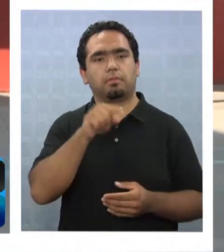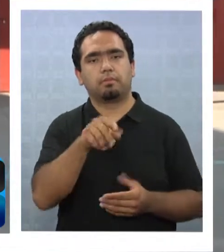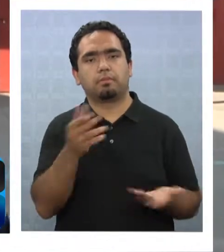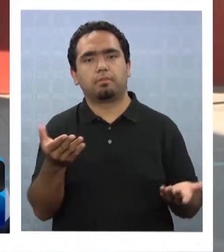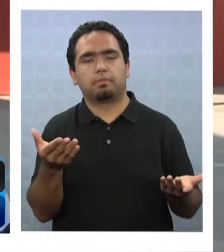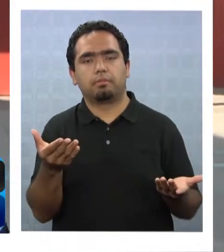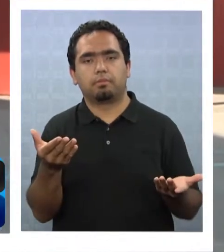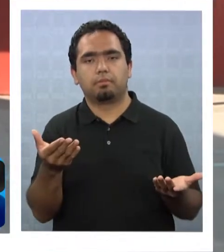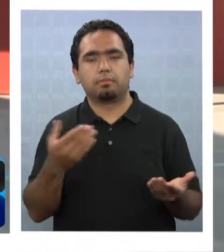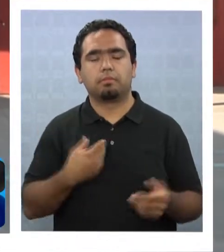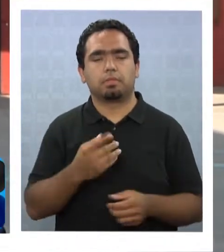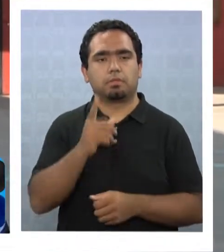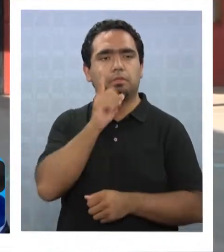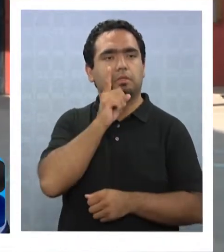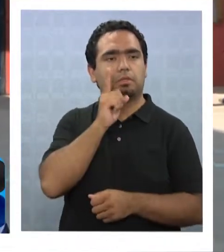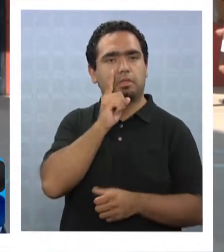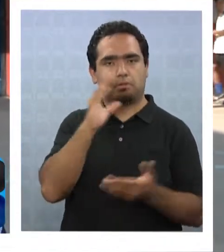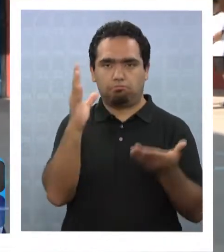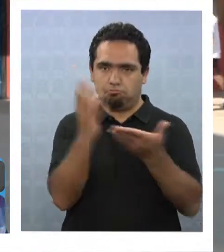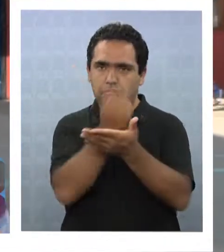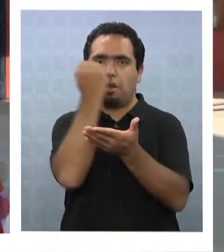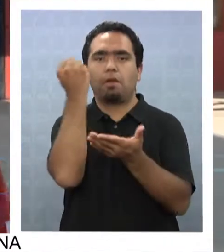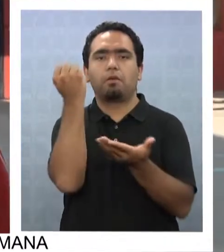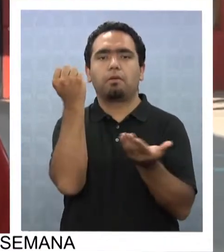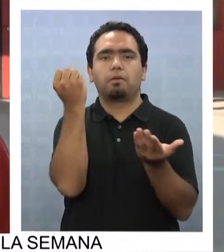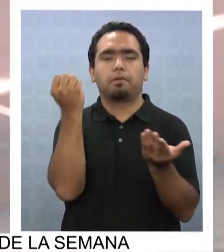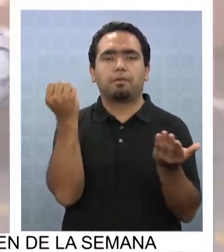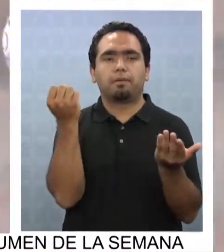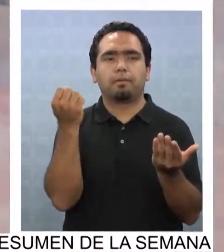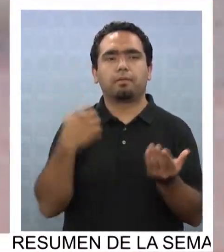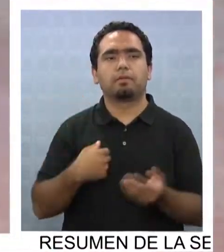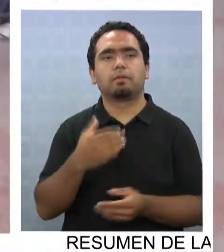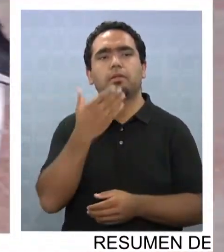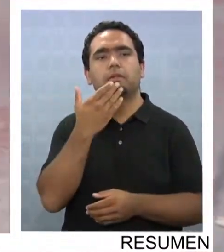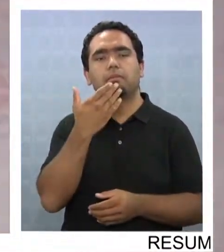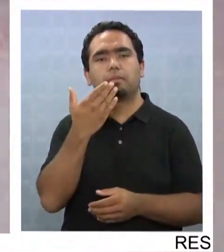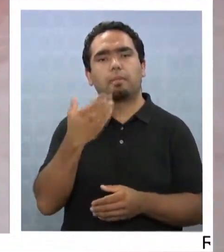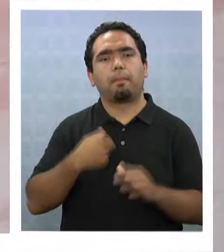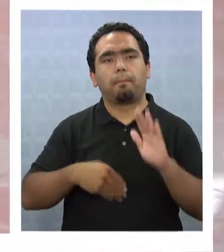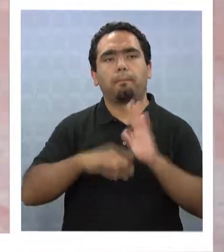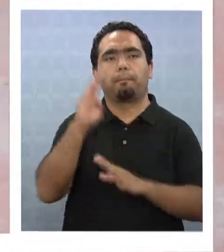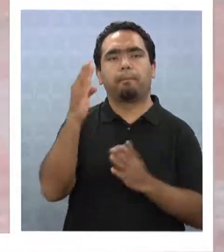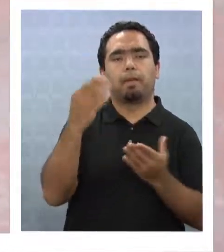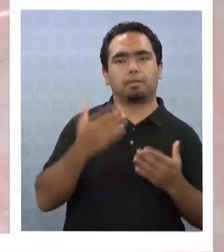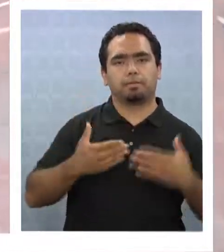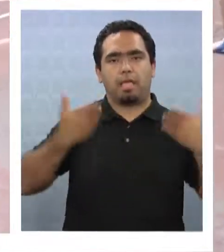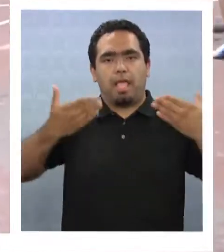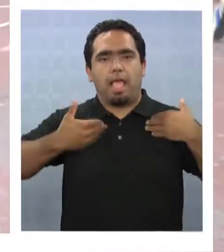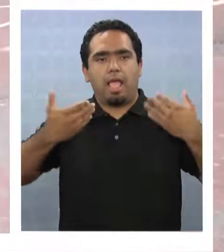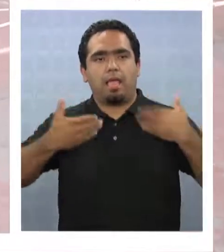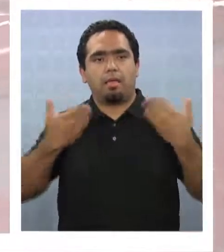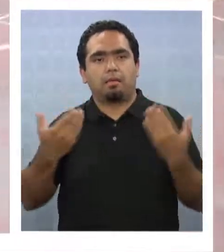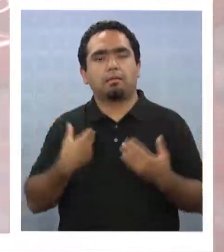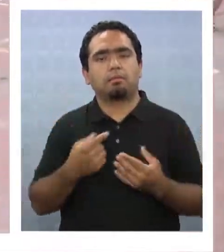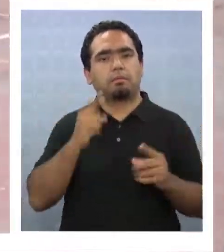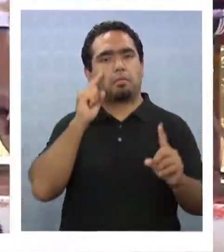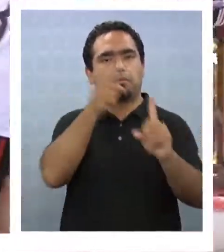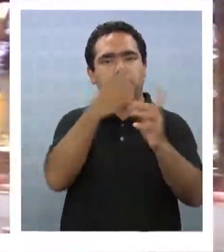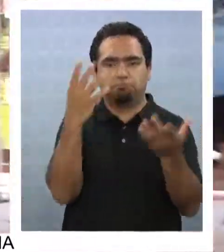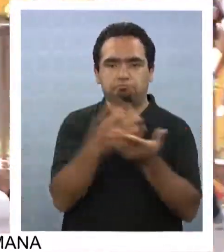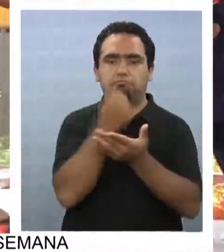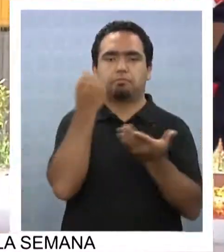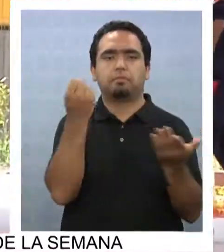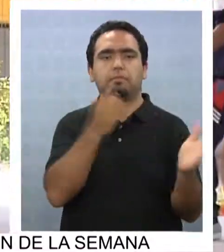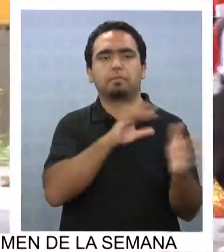tener su logro y te motiva más para ser lo que tú querés.